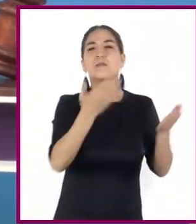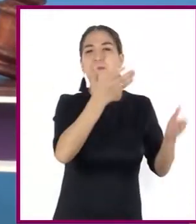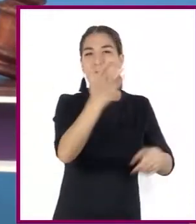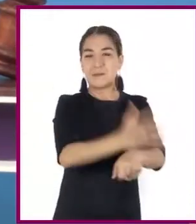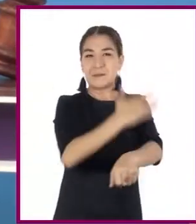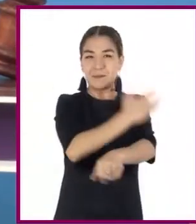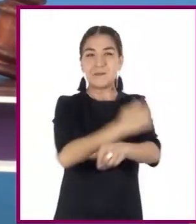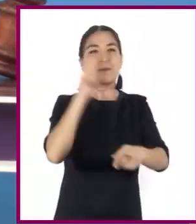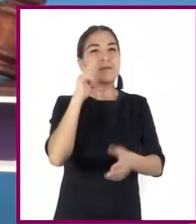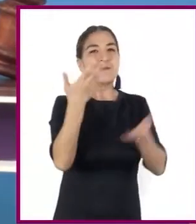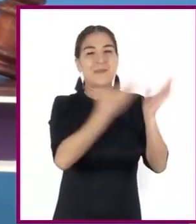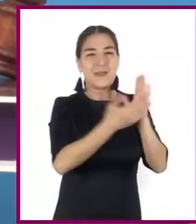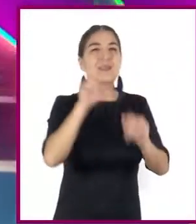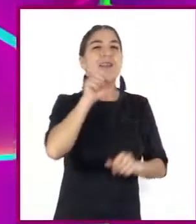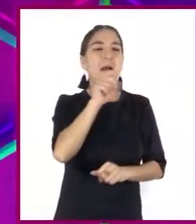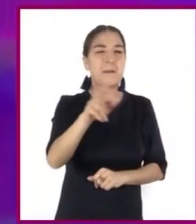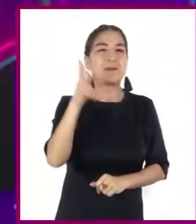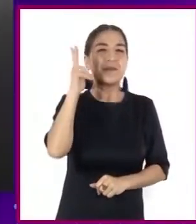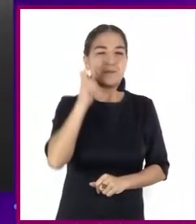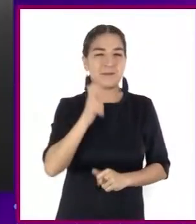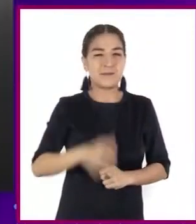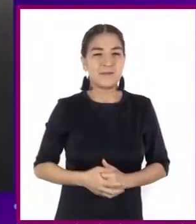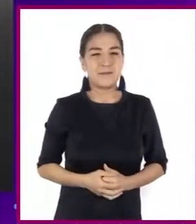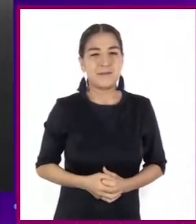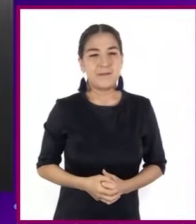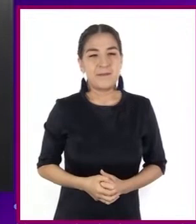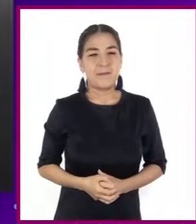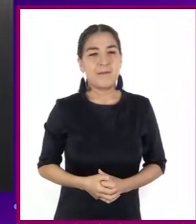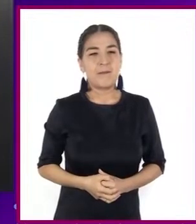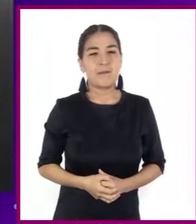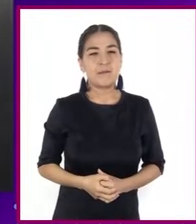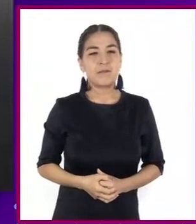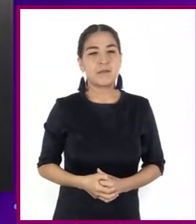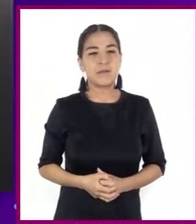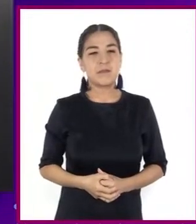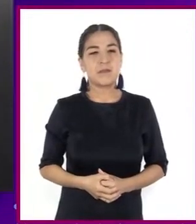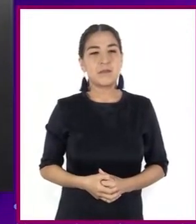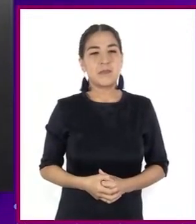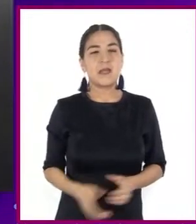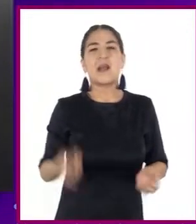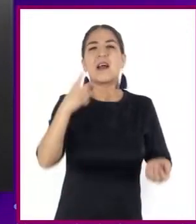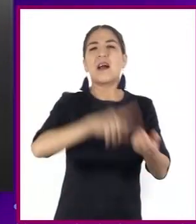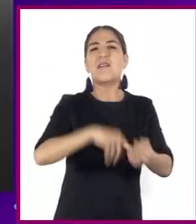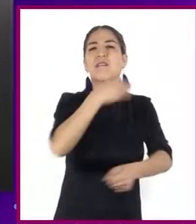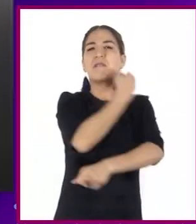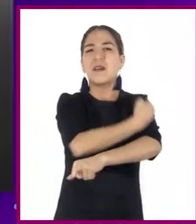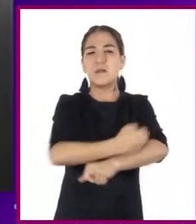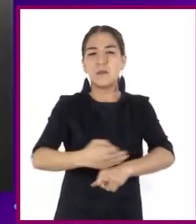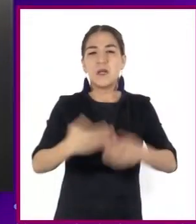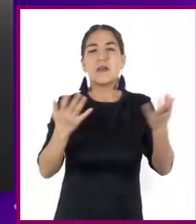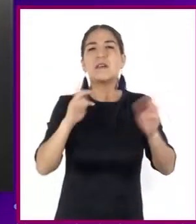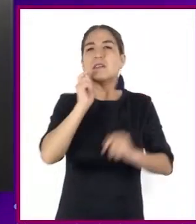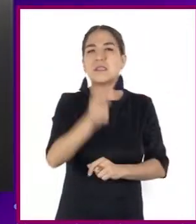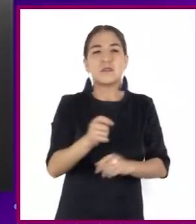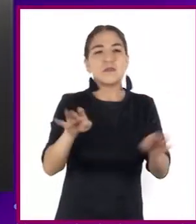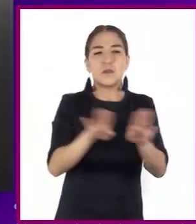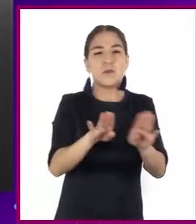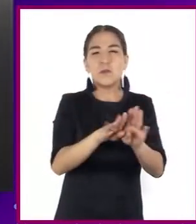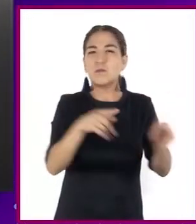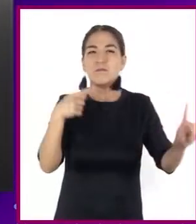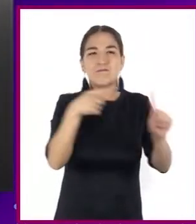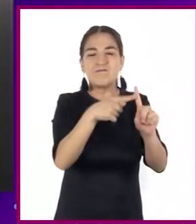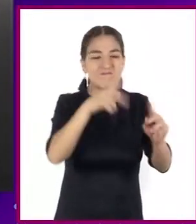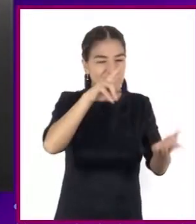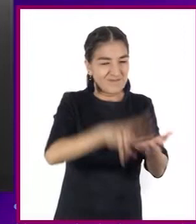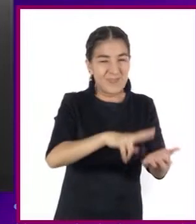Acompáñenos a verlo y a escucharlo. ¿Qué papel tiene la familia en lo que somos? Primordial. Así como lo